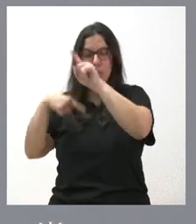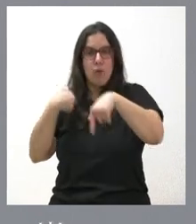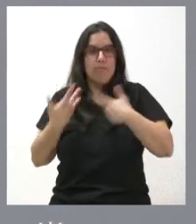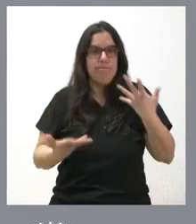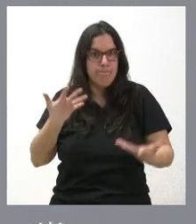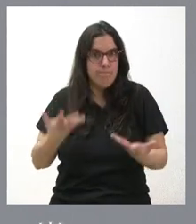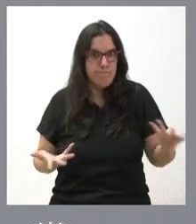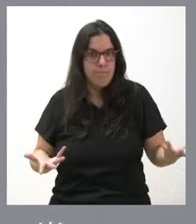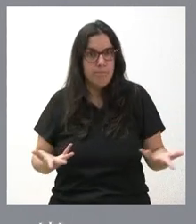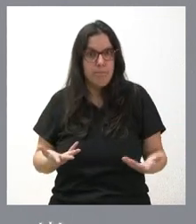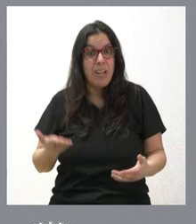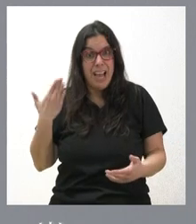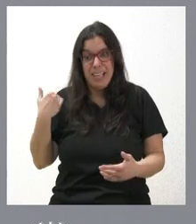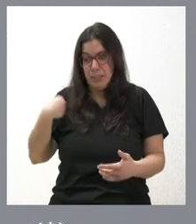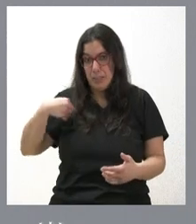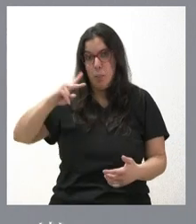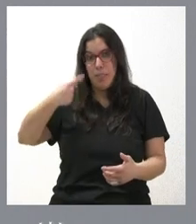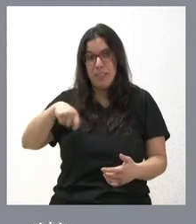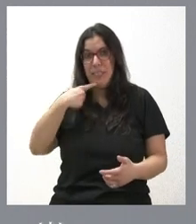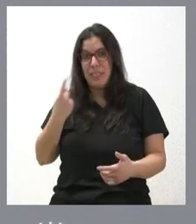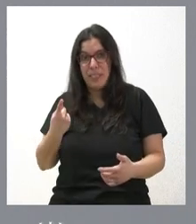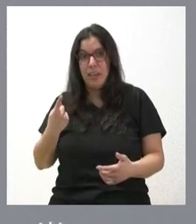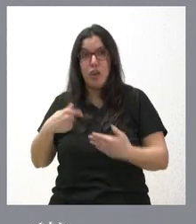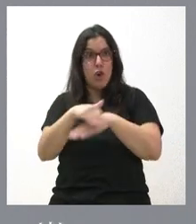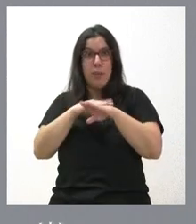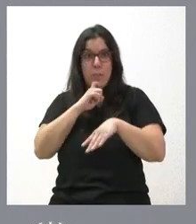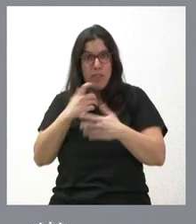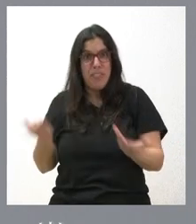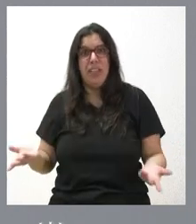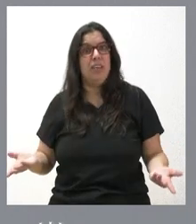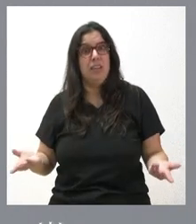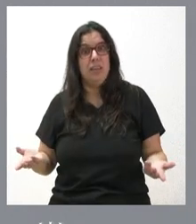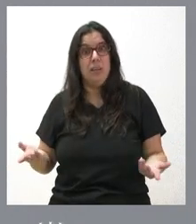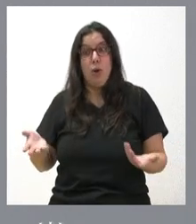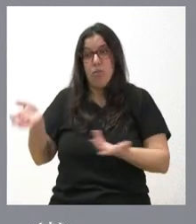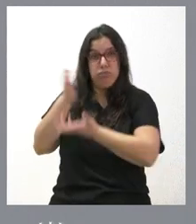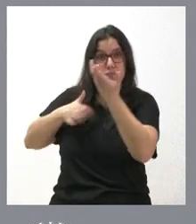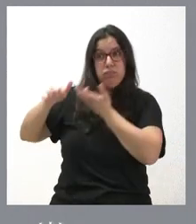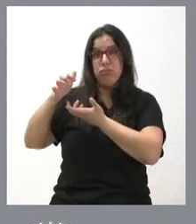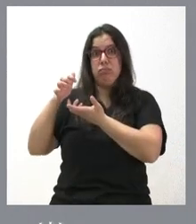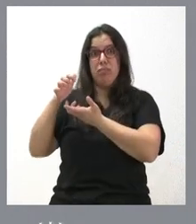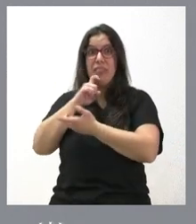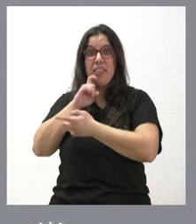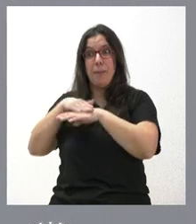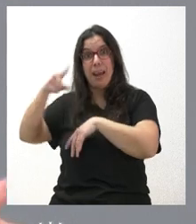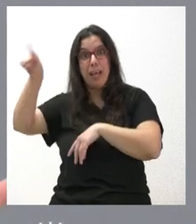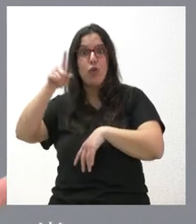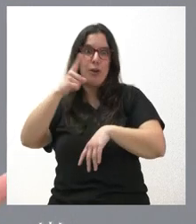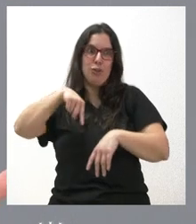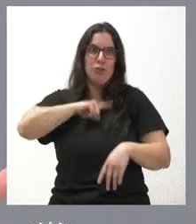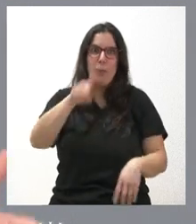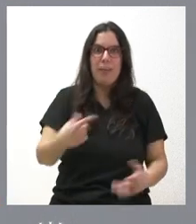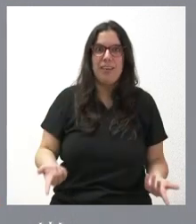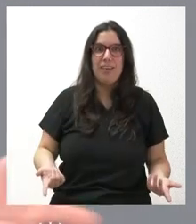gobierno si es que ayer lo dijo la vicepresidenta del gobierno es muy difícil gobernar pero ese lío que es muy difícil lo es para el gobierno de España y lo es para las comunidades